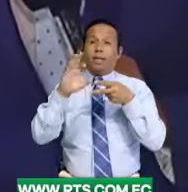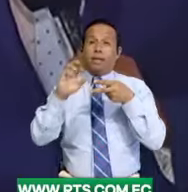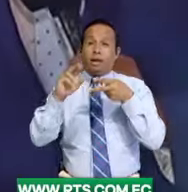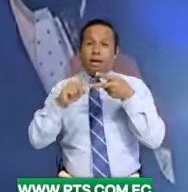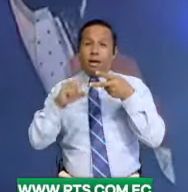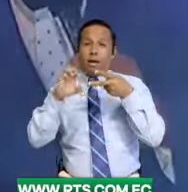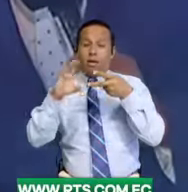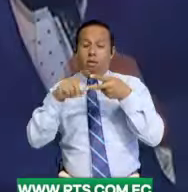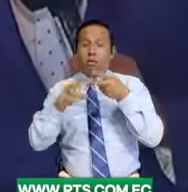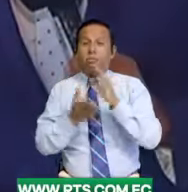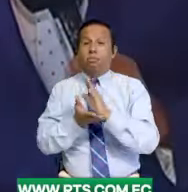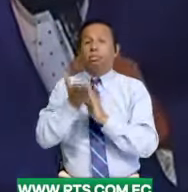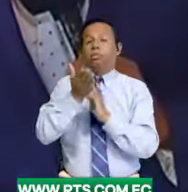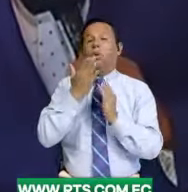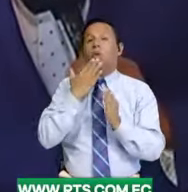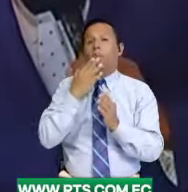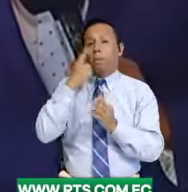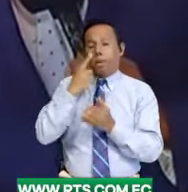buena noche para ti.